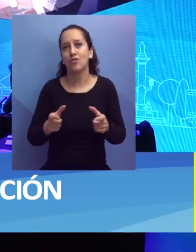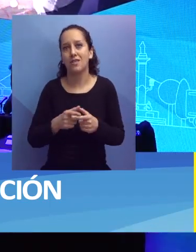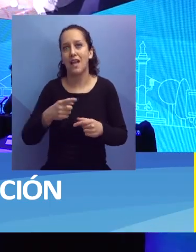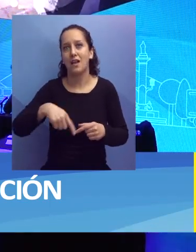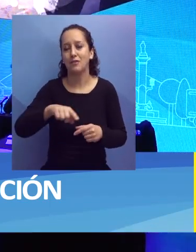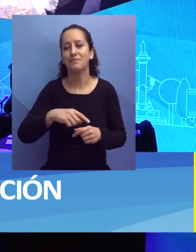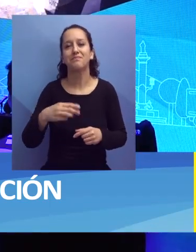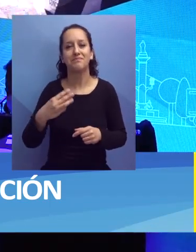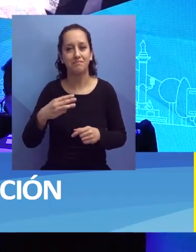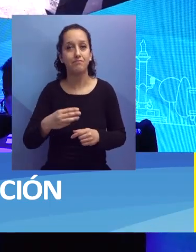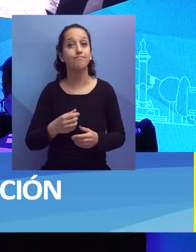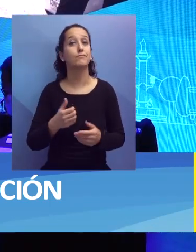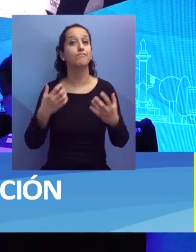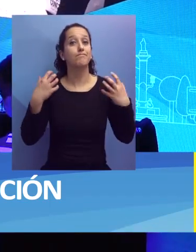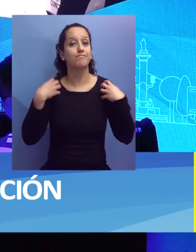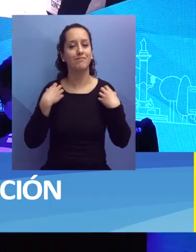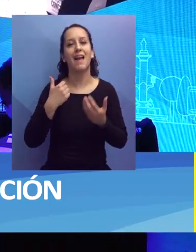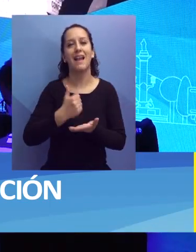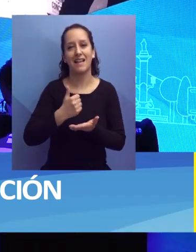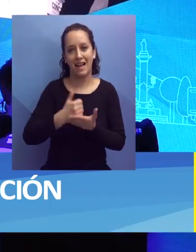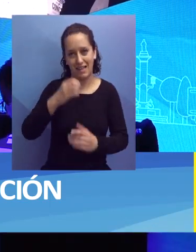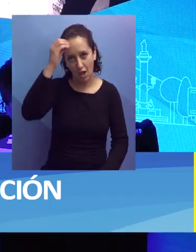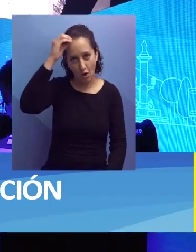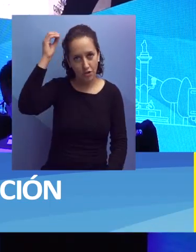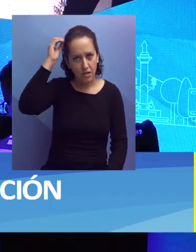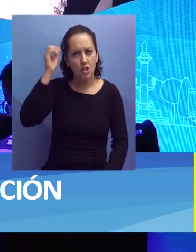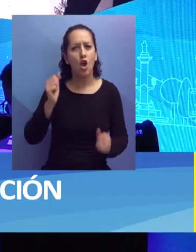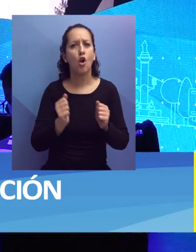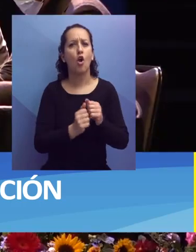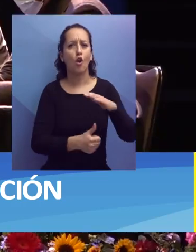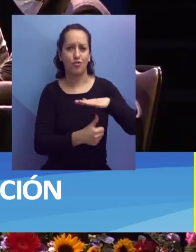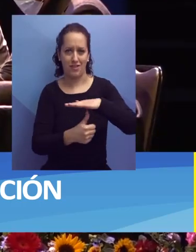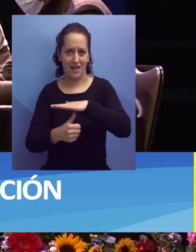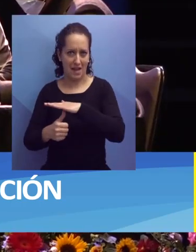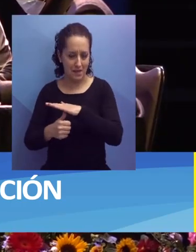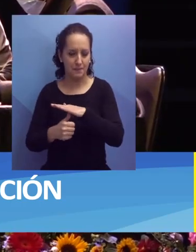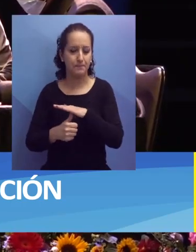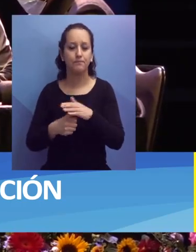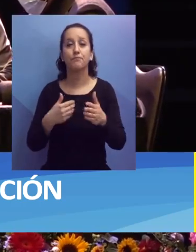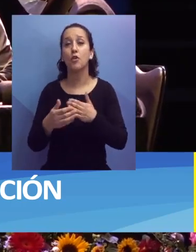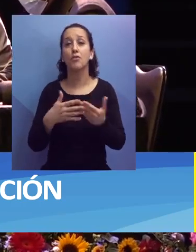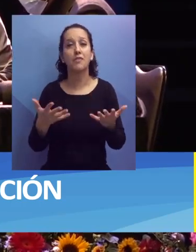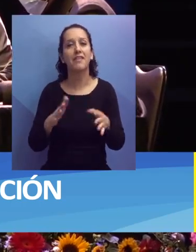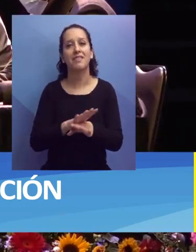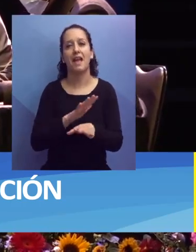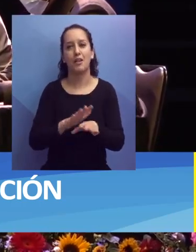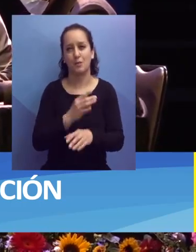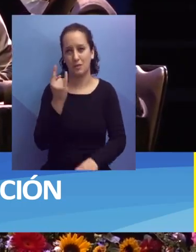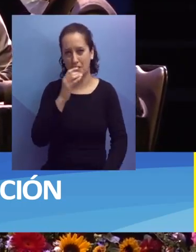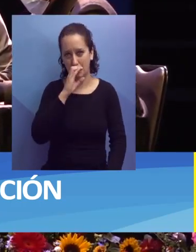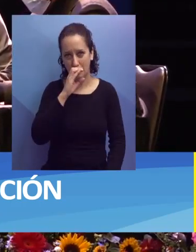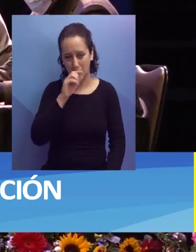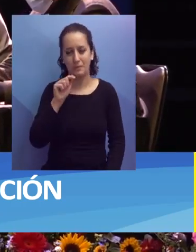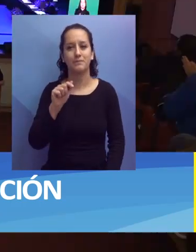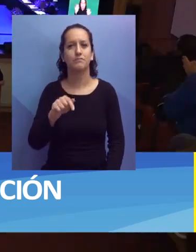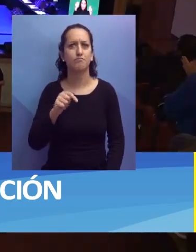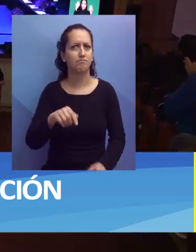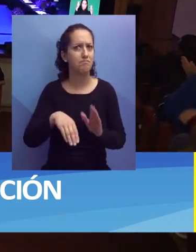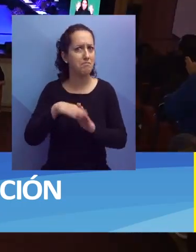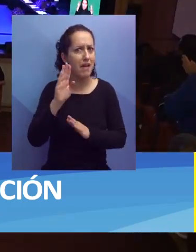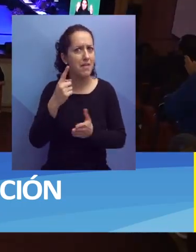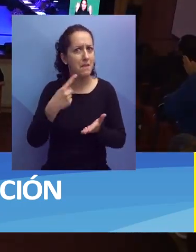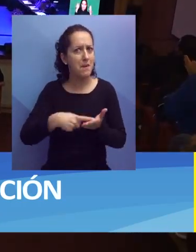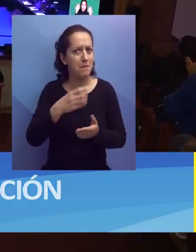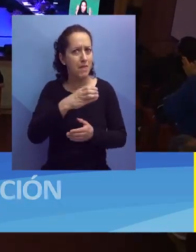de Concepción, Álvaro Ortiz Vera, junto al cuerpo de concejales, se realizó en el Teatro de la Universidad de Concepción con la